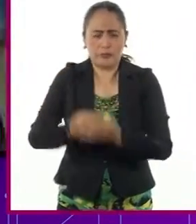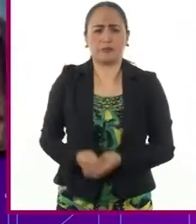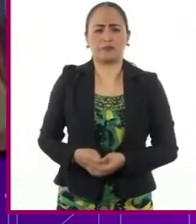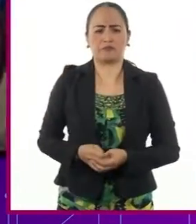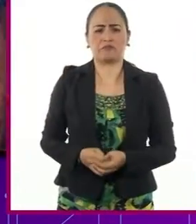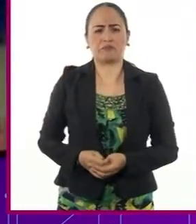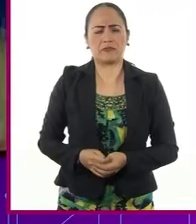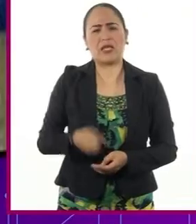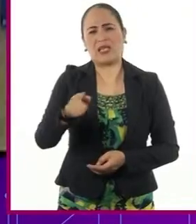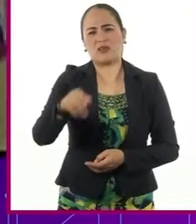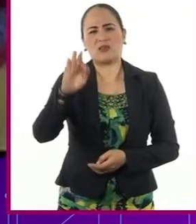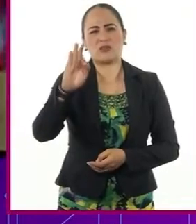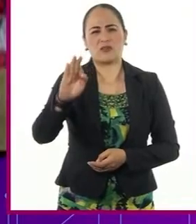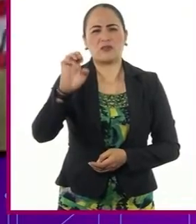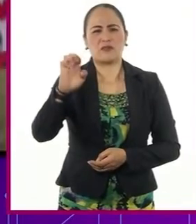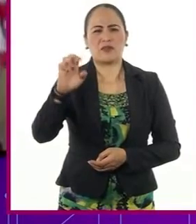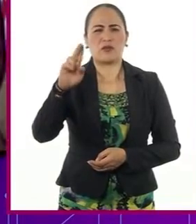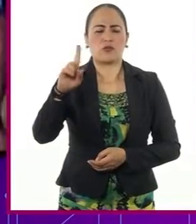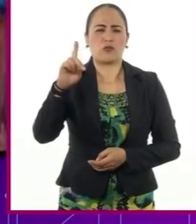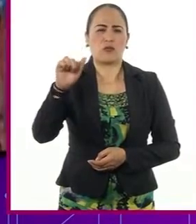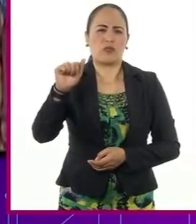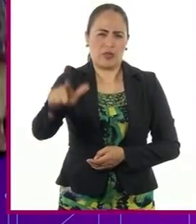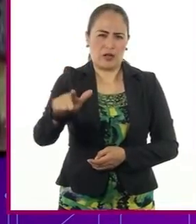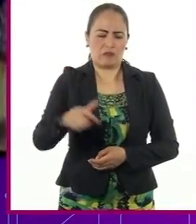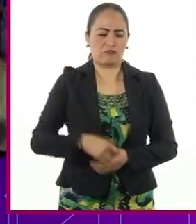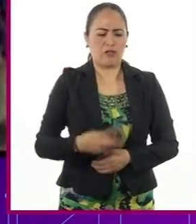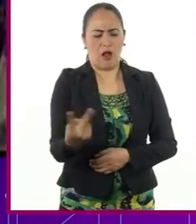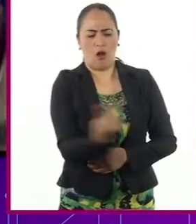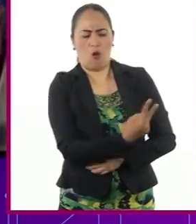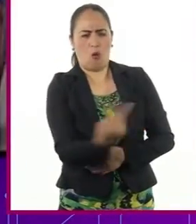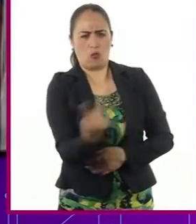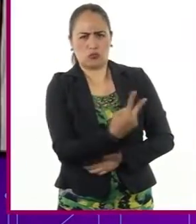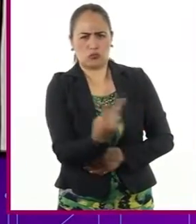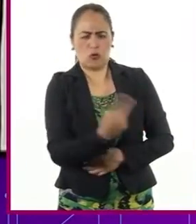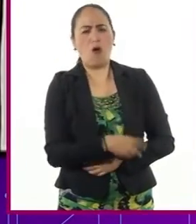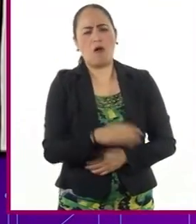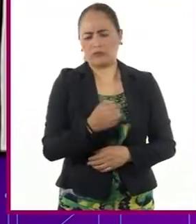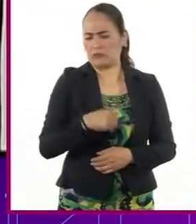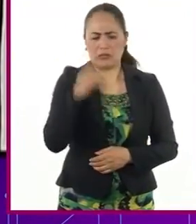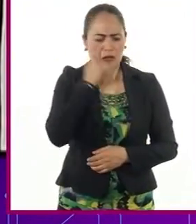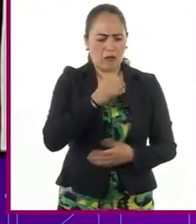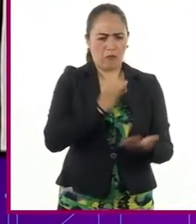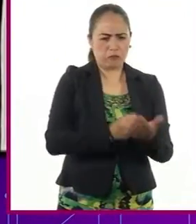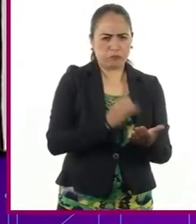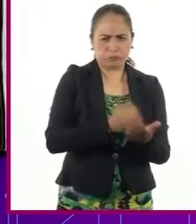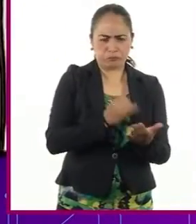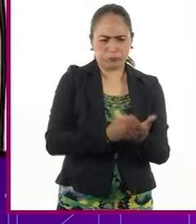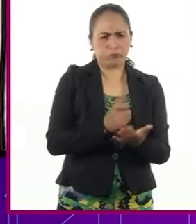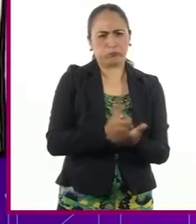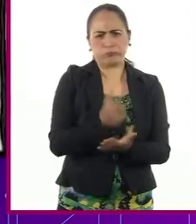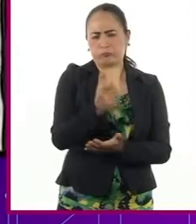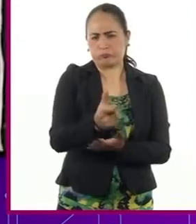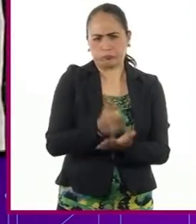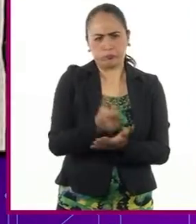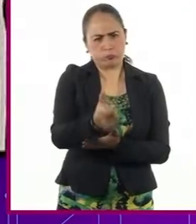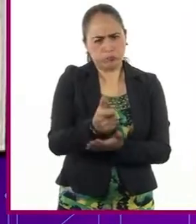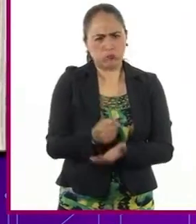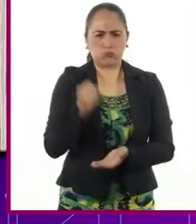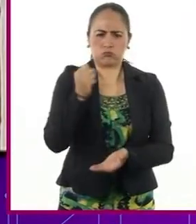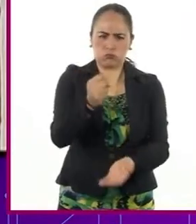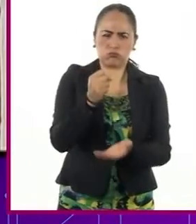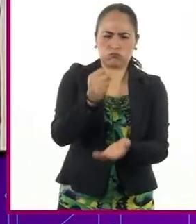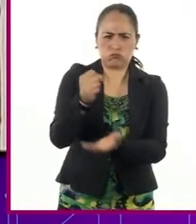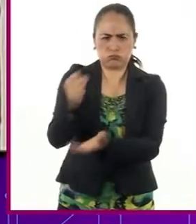señores feudales. Ambas sociedades eran sociedades tributarias y esto pues realmente fue un